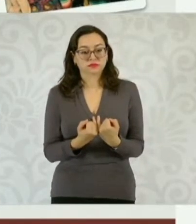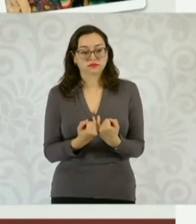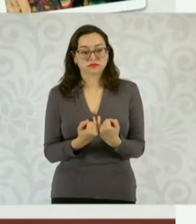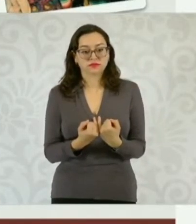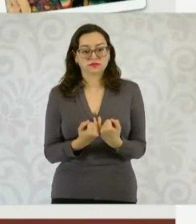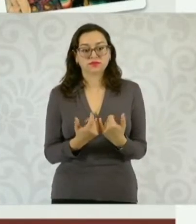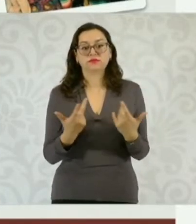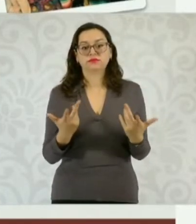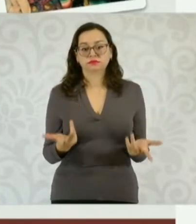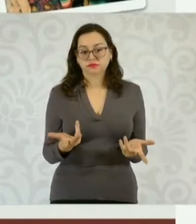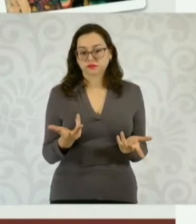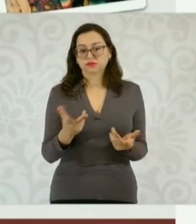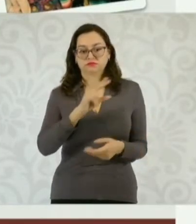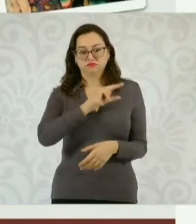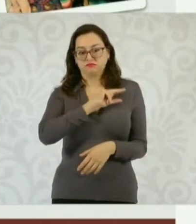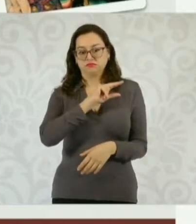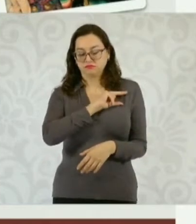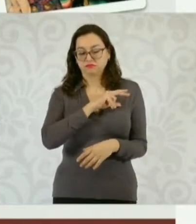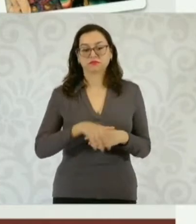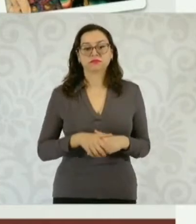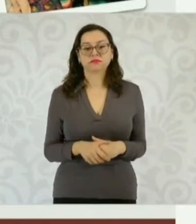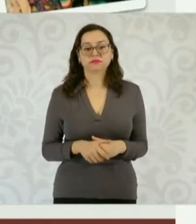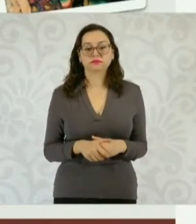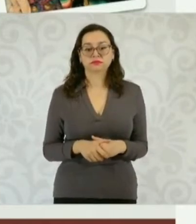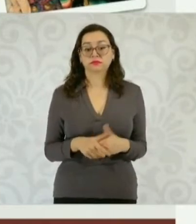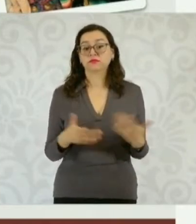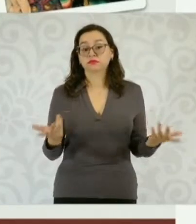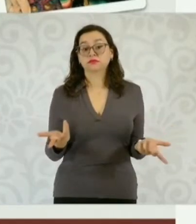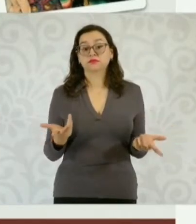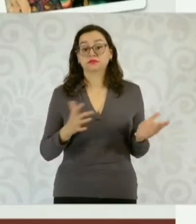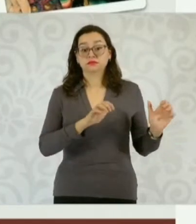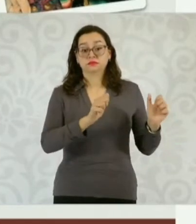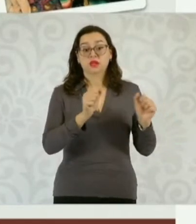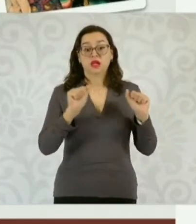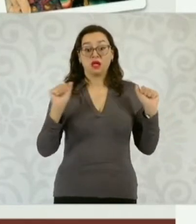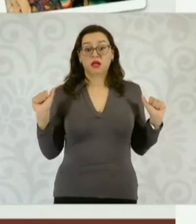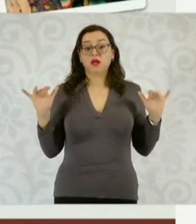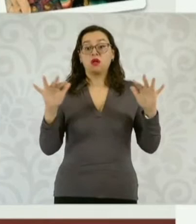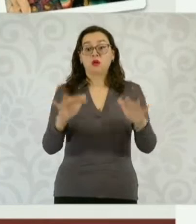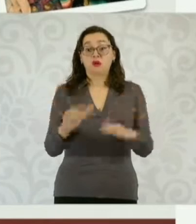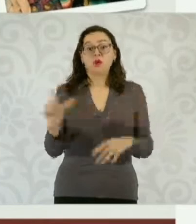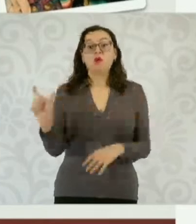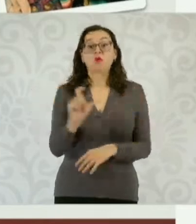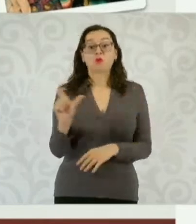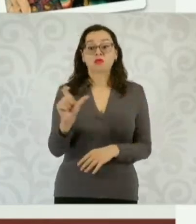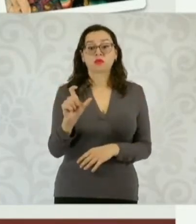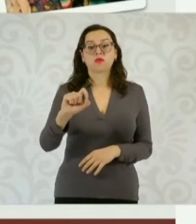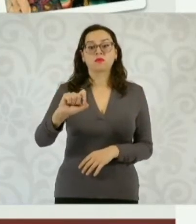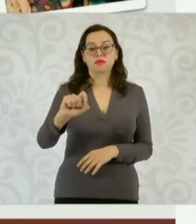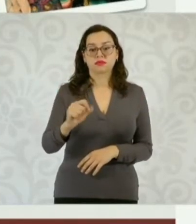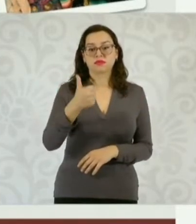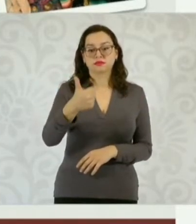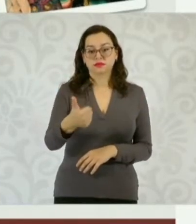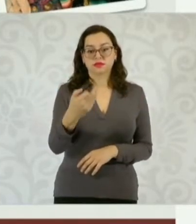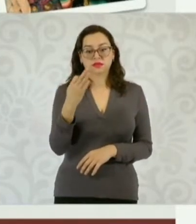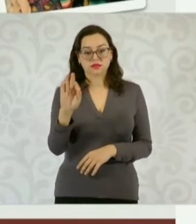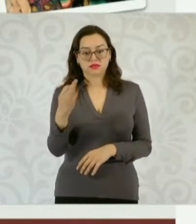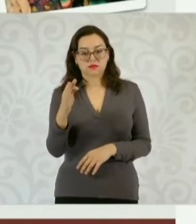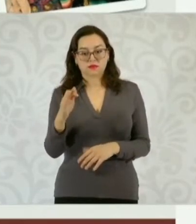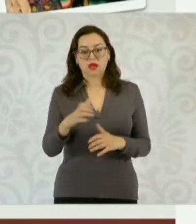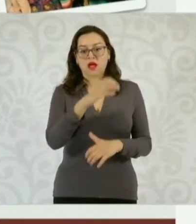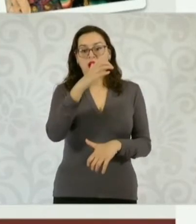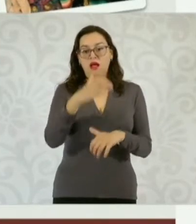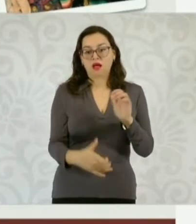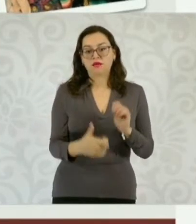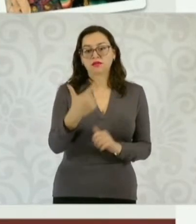son en instituciones privadas. El evento de reclutamiento para los residentes empieza el 26 de febrero y concluye